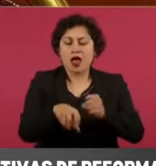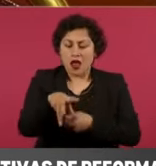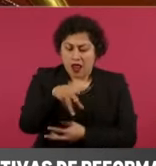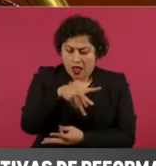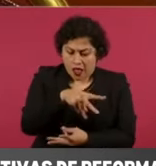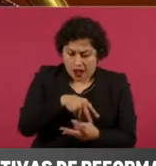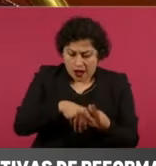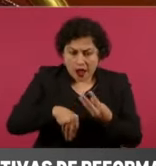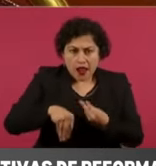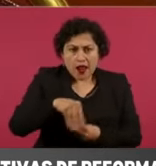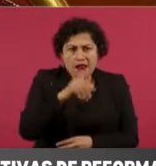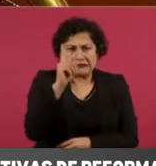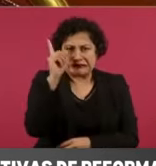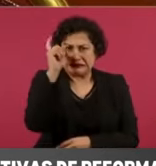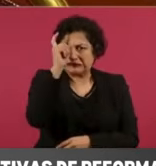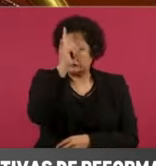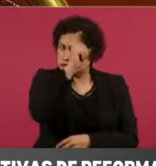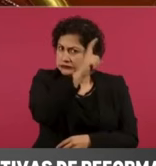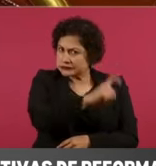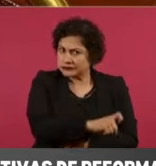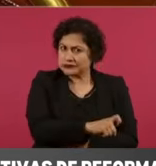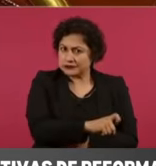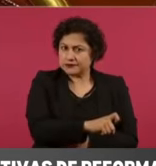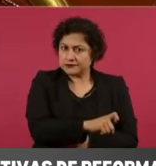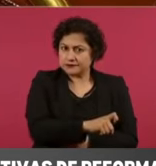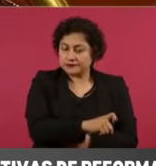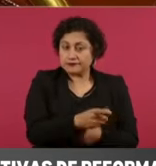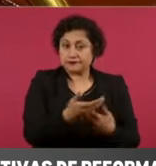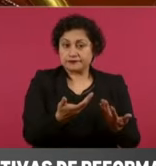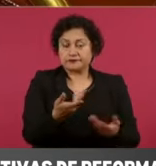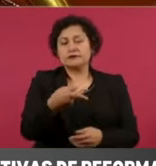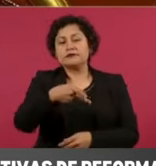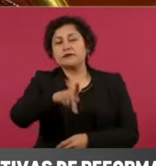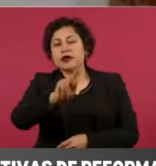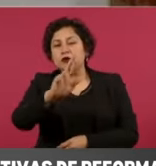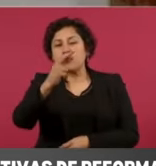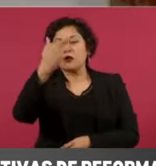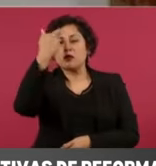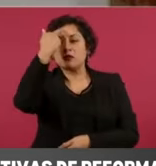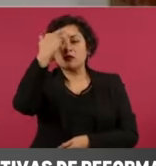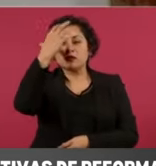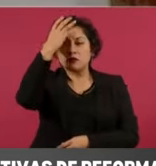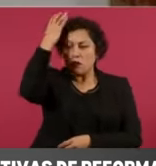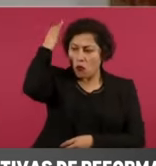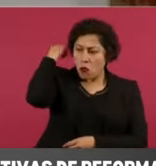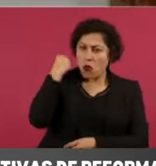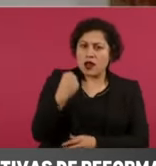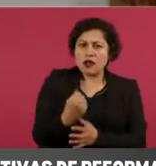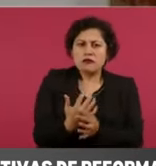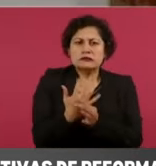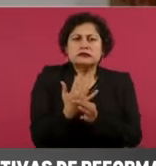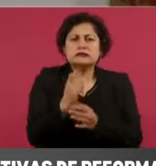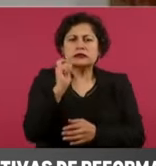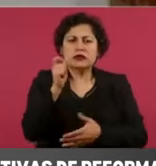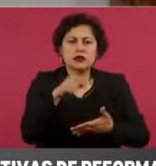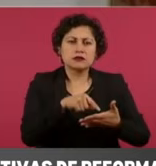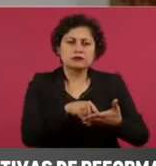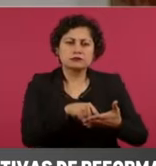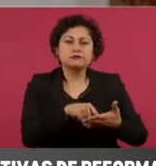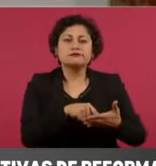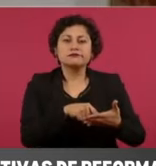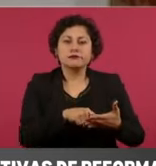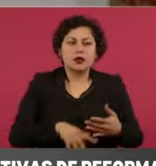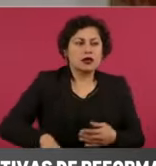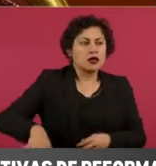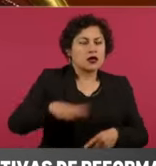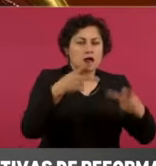Pedía a Morelos que se eduque al hijo del campesino y del